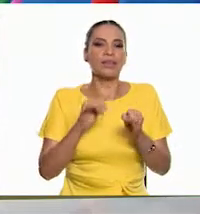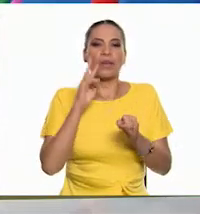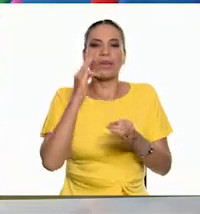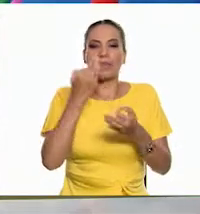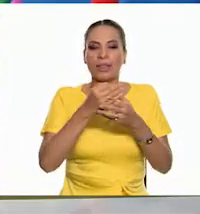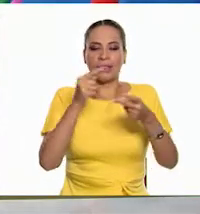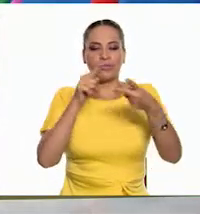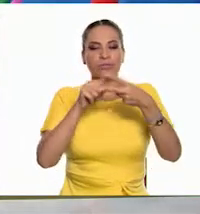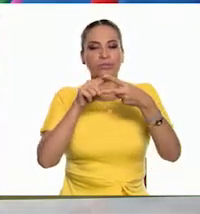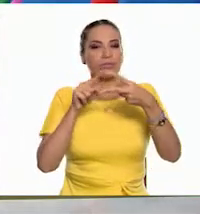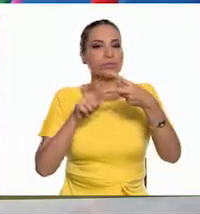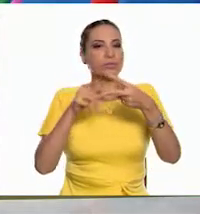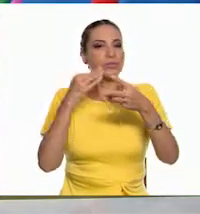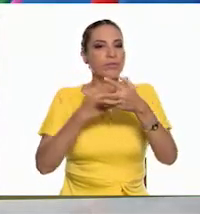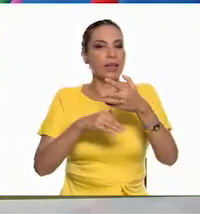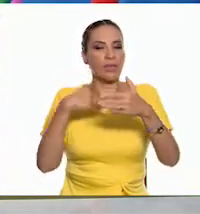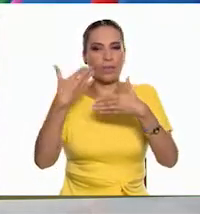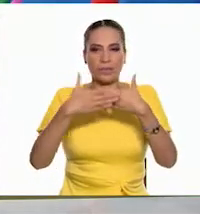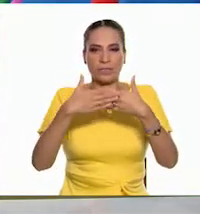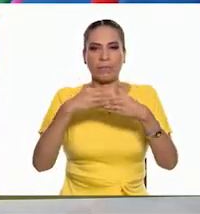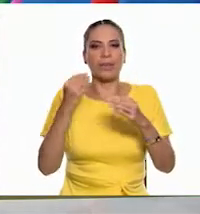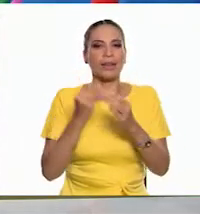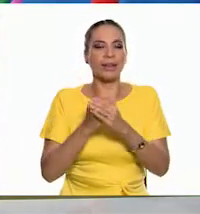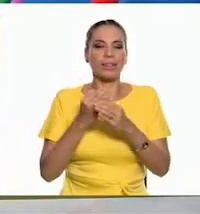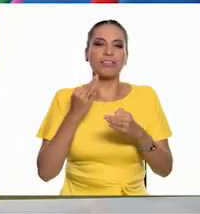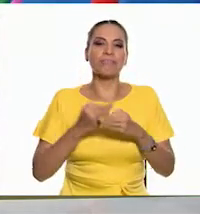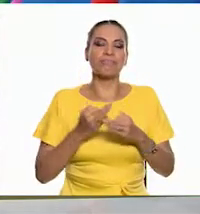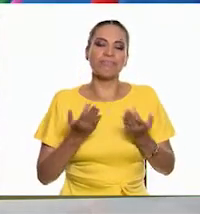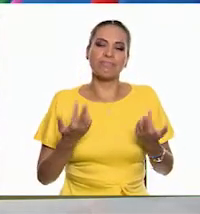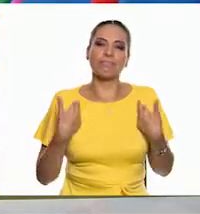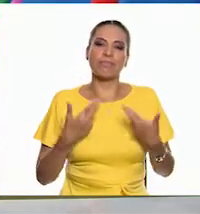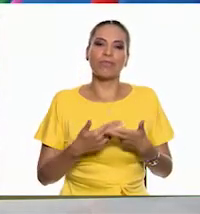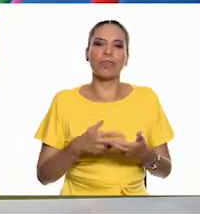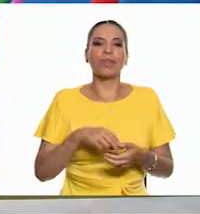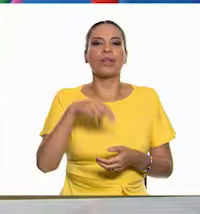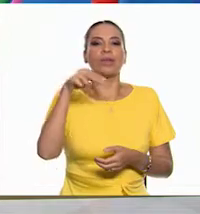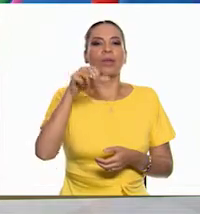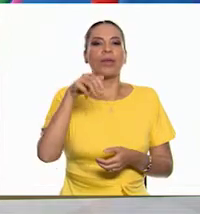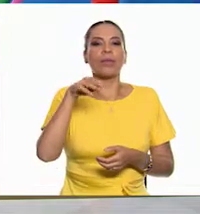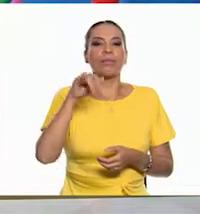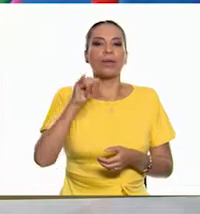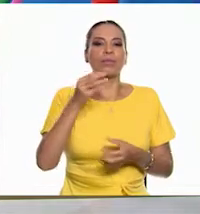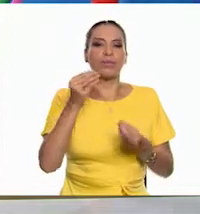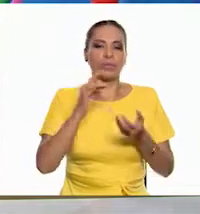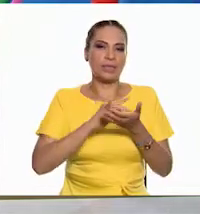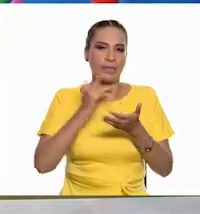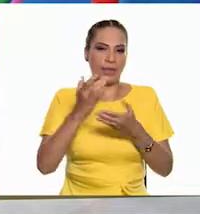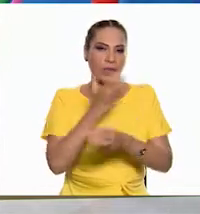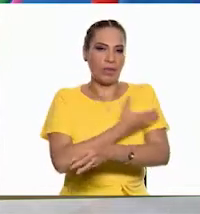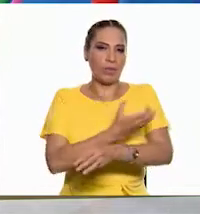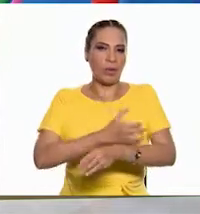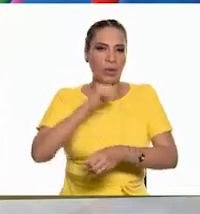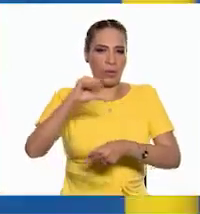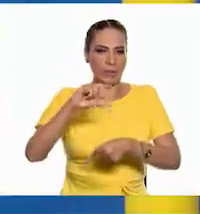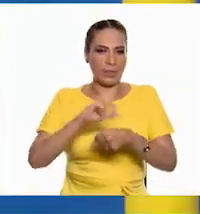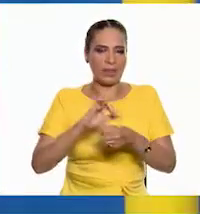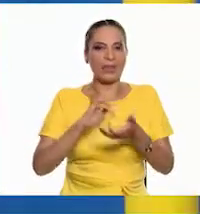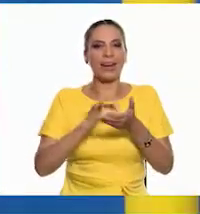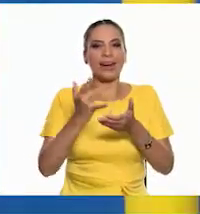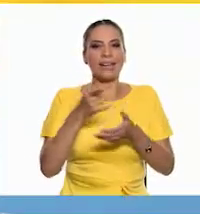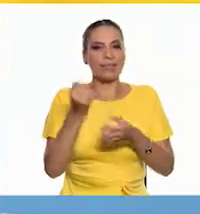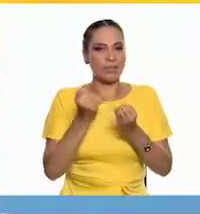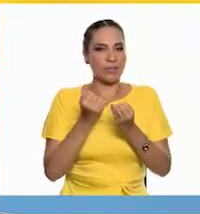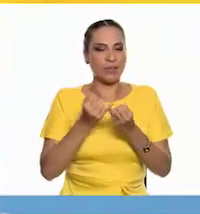las dos causas internas que faltan para la siguiente clase. Por lo pronto, maestra Noemí Juárez, muchísimas gracias por acompañarnos el día de hoy. Gracias a ti,